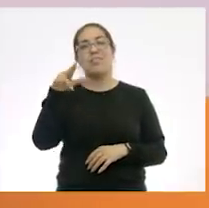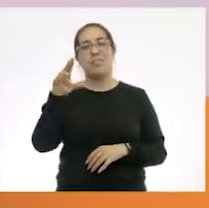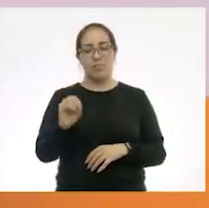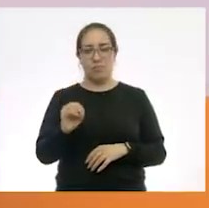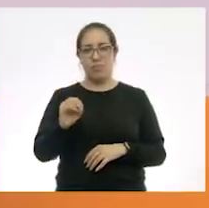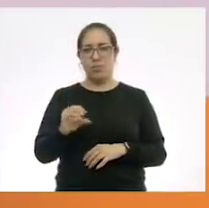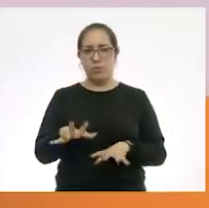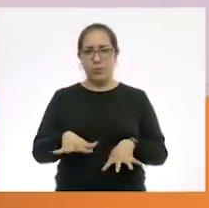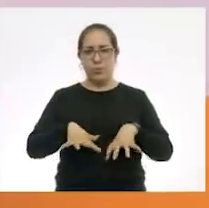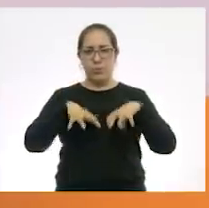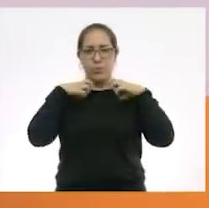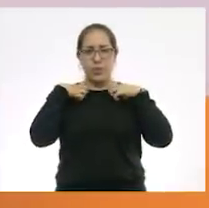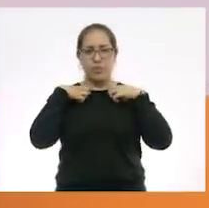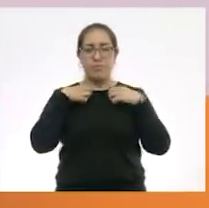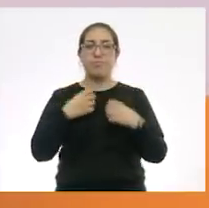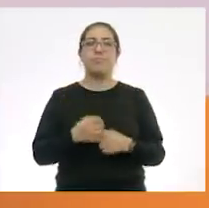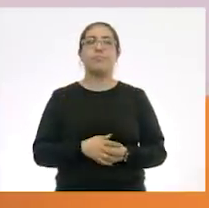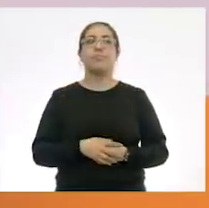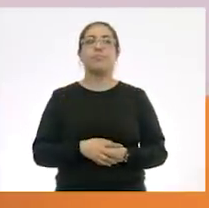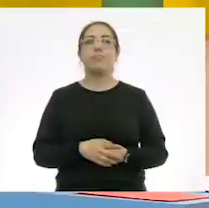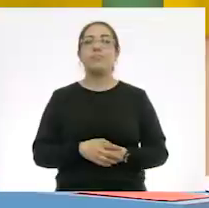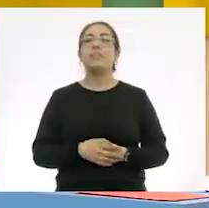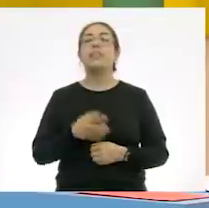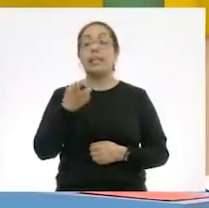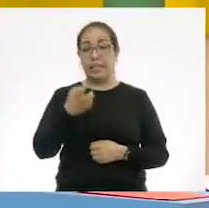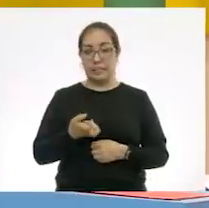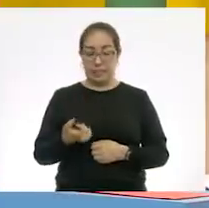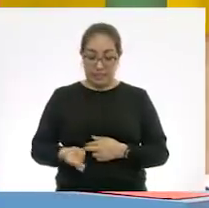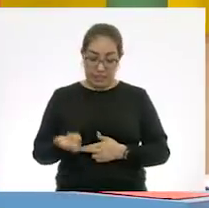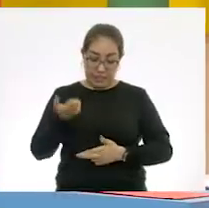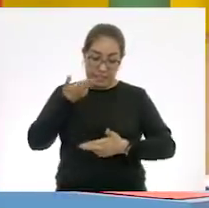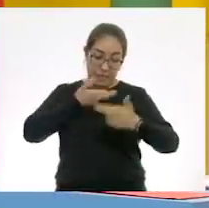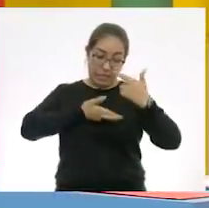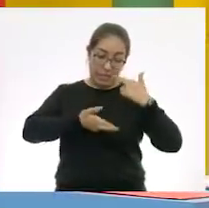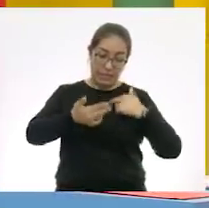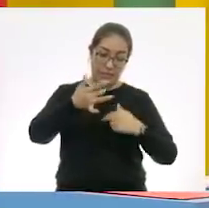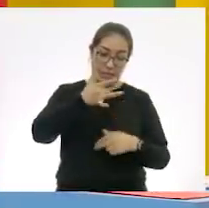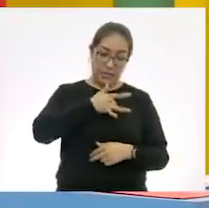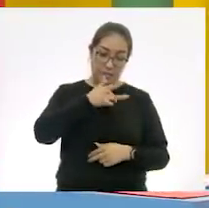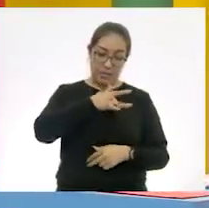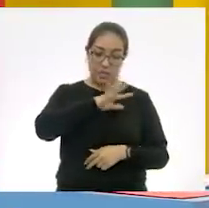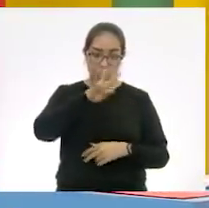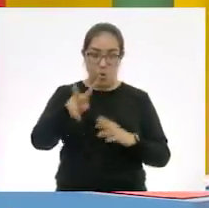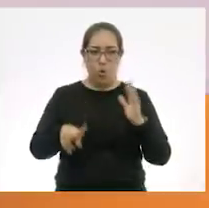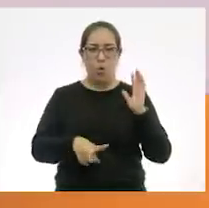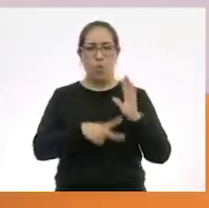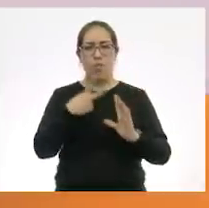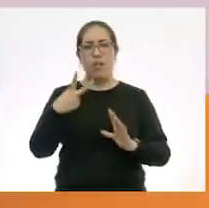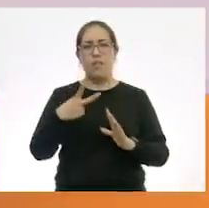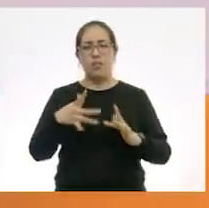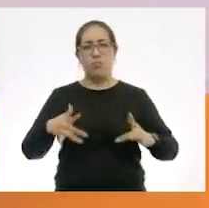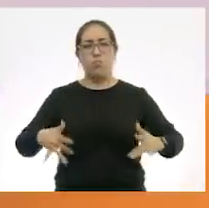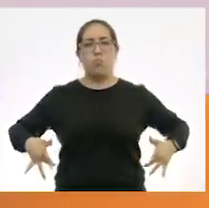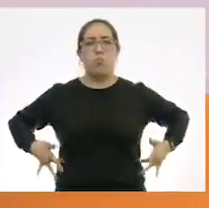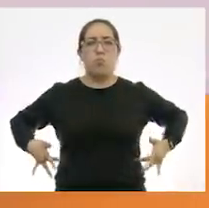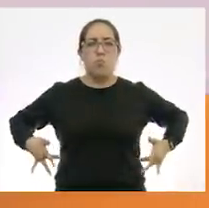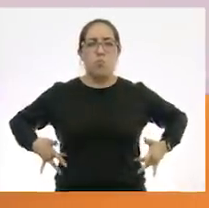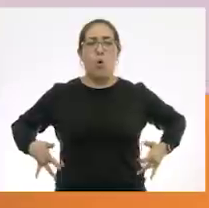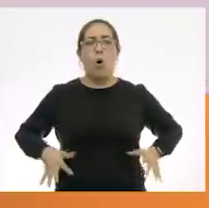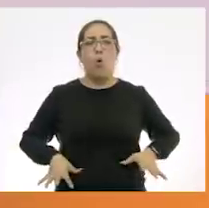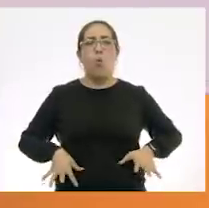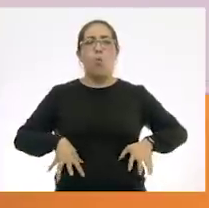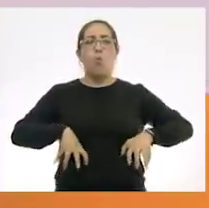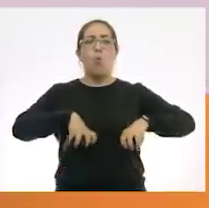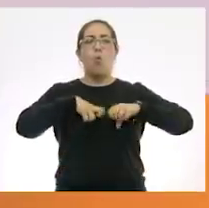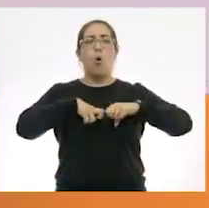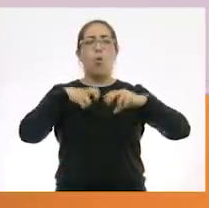Así es, exactamente. Entonces, y regresaban al corazón. Claro, para volver a tomar oxígeno de los pulmones y ser enviado otra vez a todo